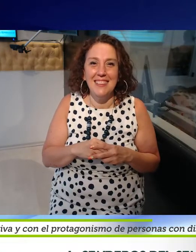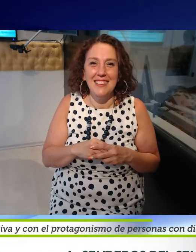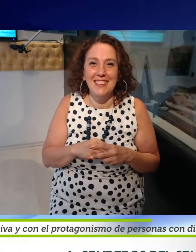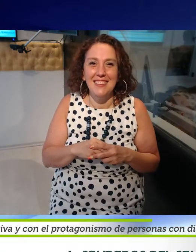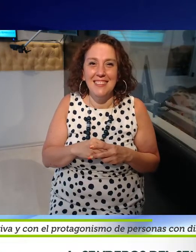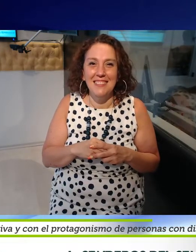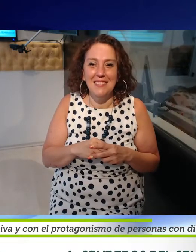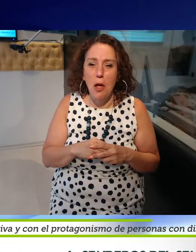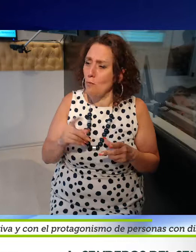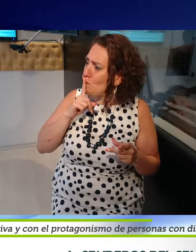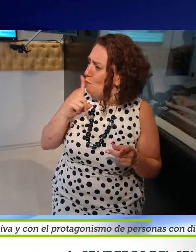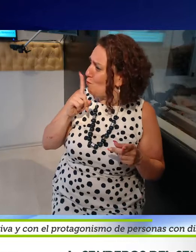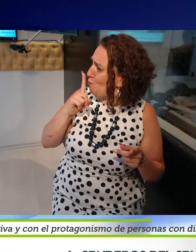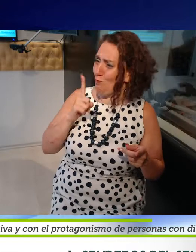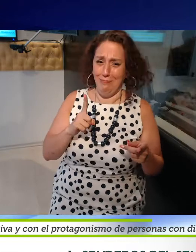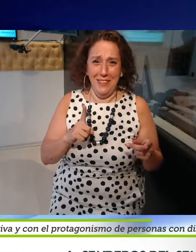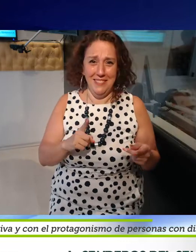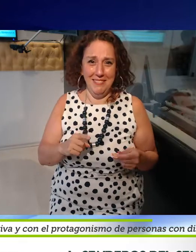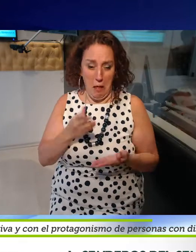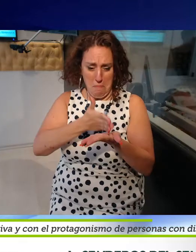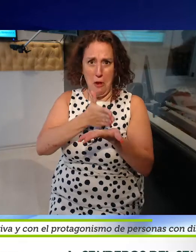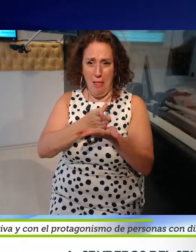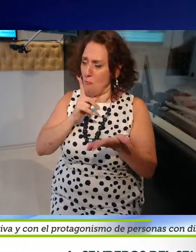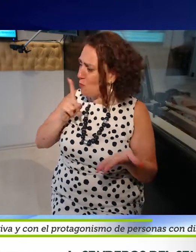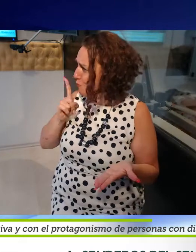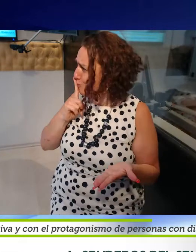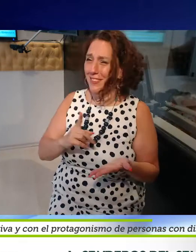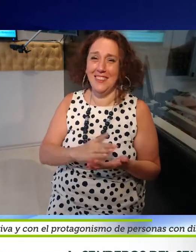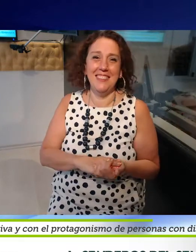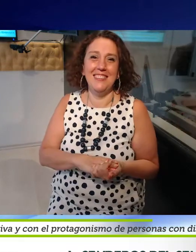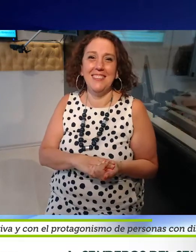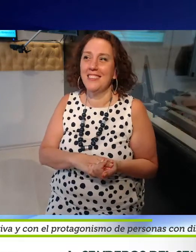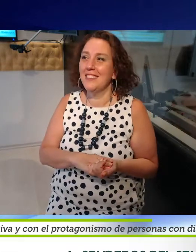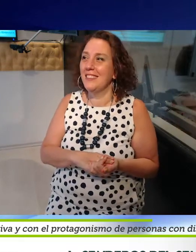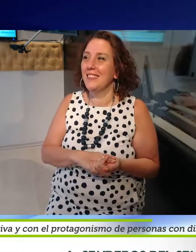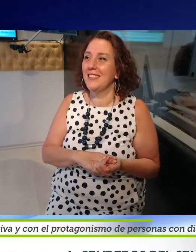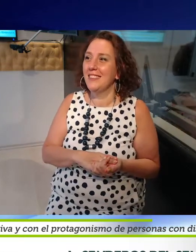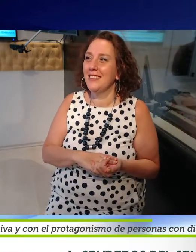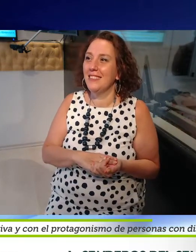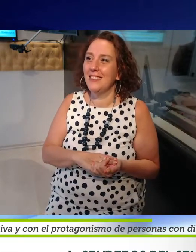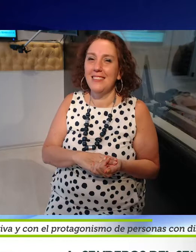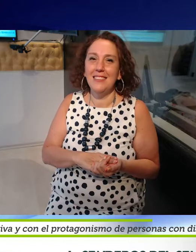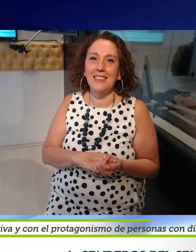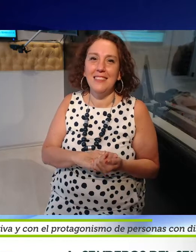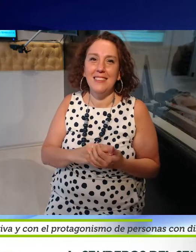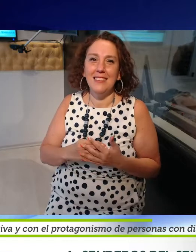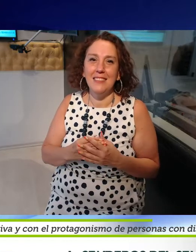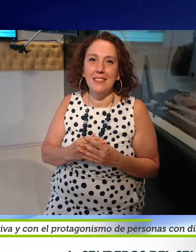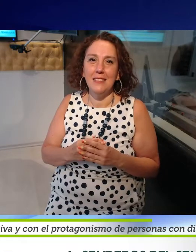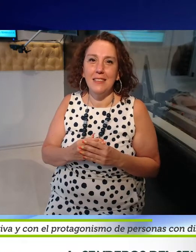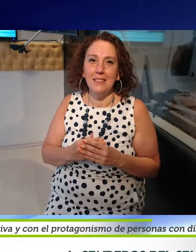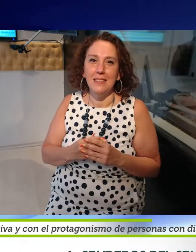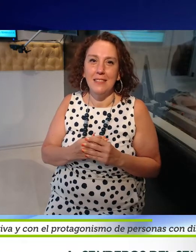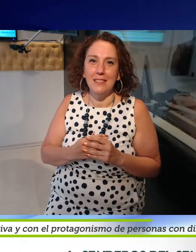¡No hablen todos juntos! Ahí está, bueno. Che, ¡hola, Diego! ¿Te escuchamos? Bien, muy bien. Bueno,